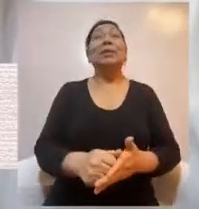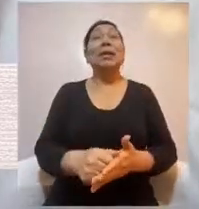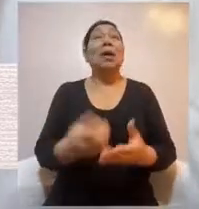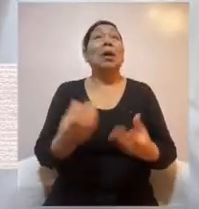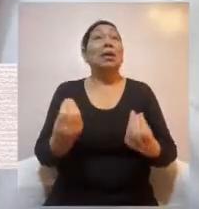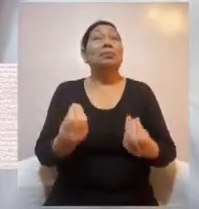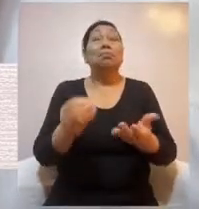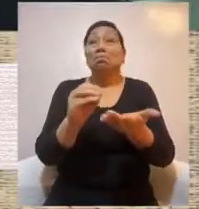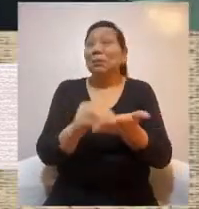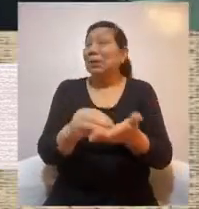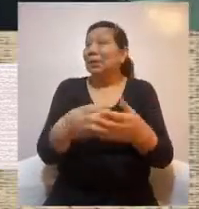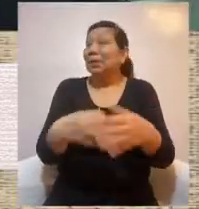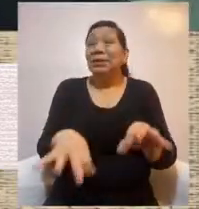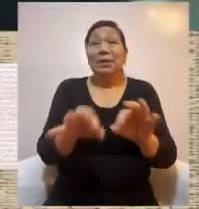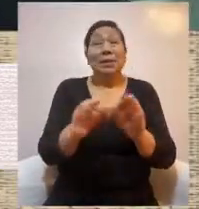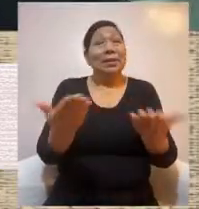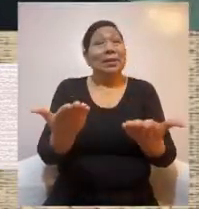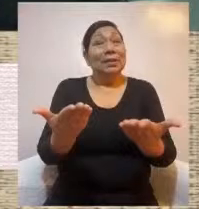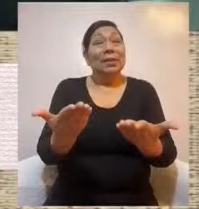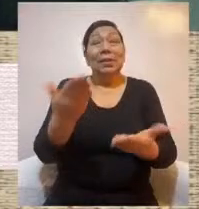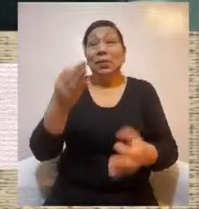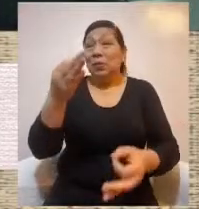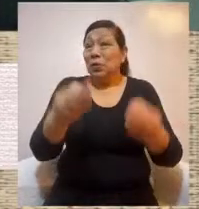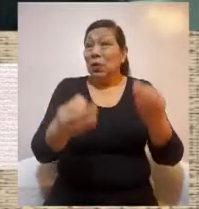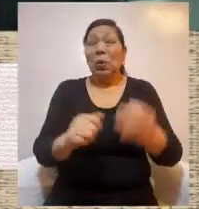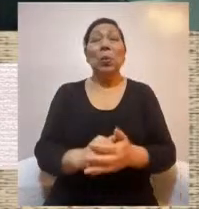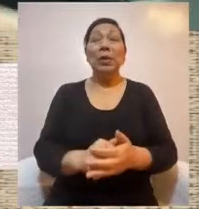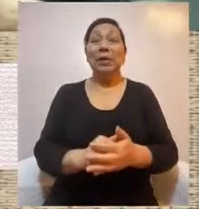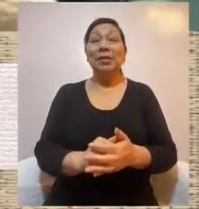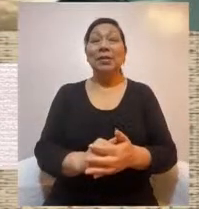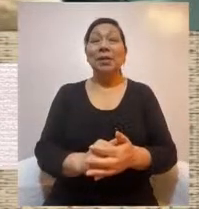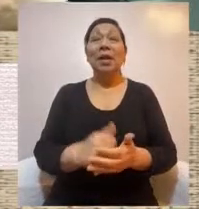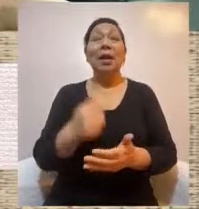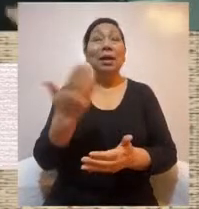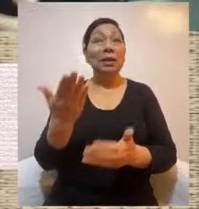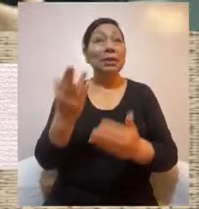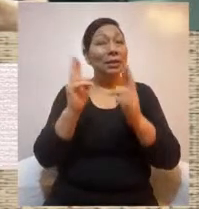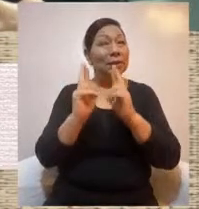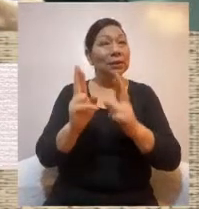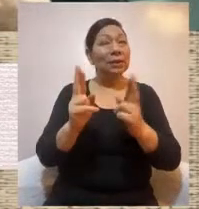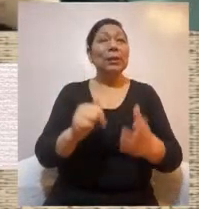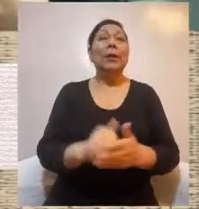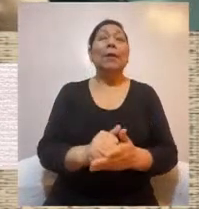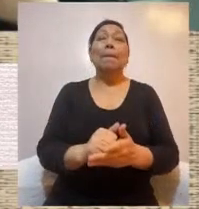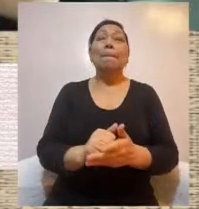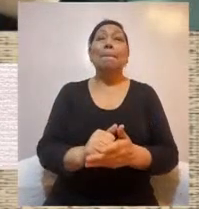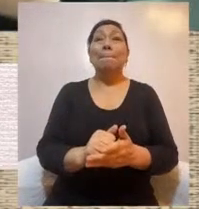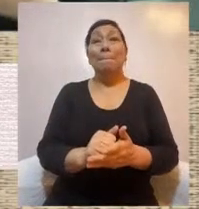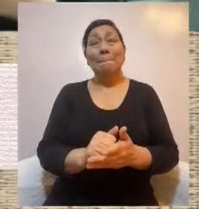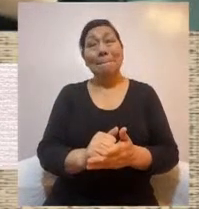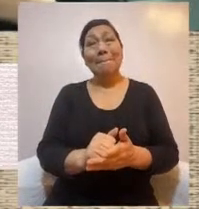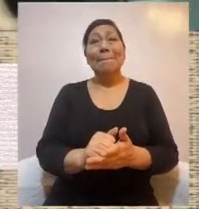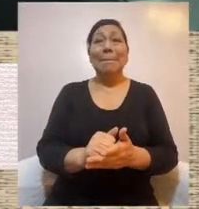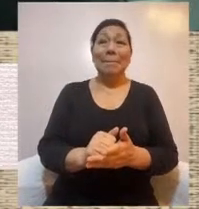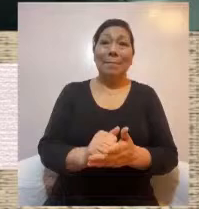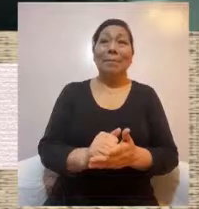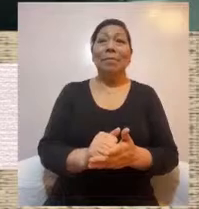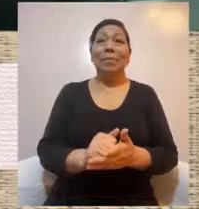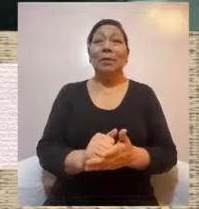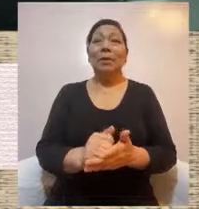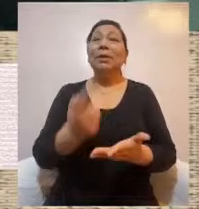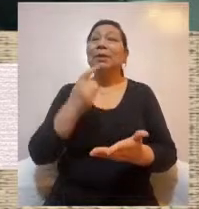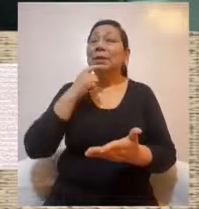actualidad, como lo pone de relieve esta sentencia, ¿no? Entonces, este reconocimiento de